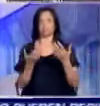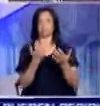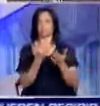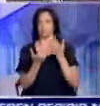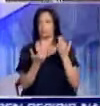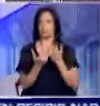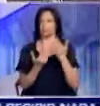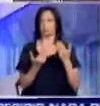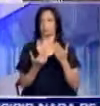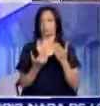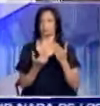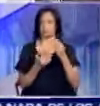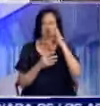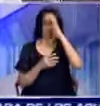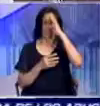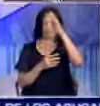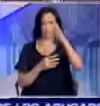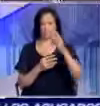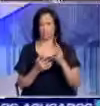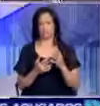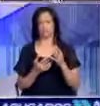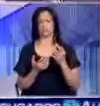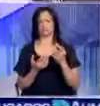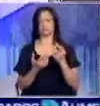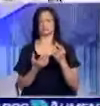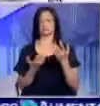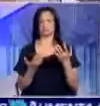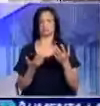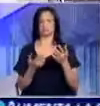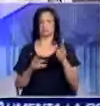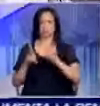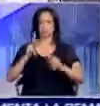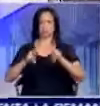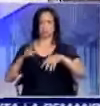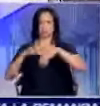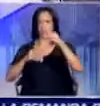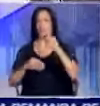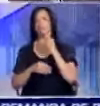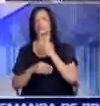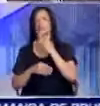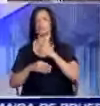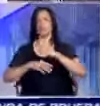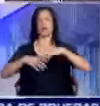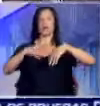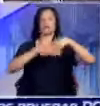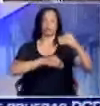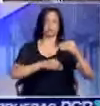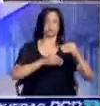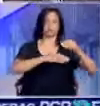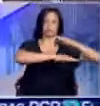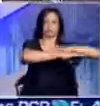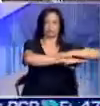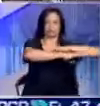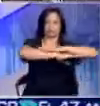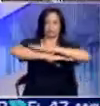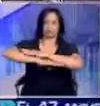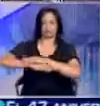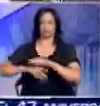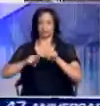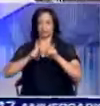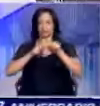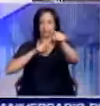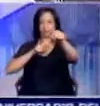fácil ser más creativos y sacar a la gente de los restaurantes